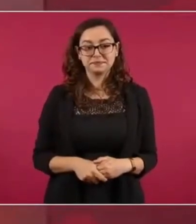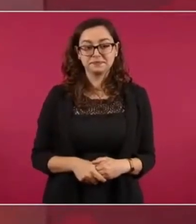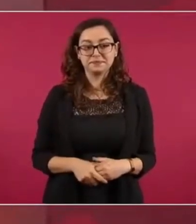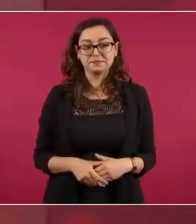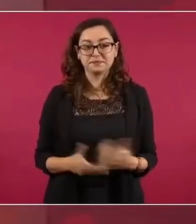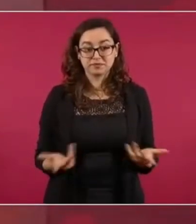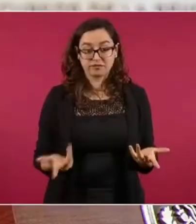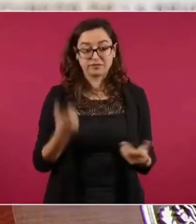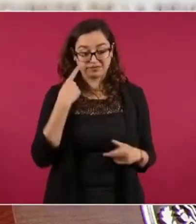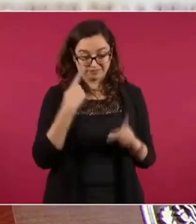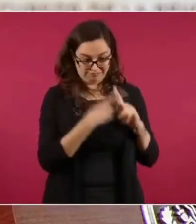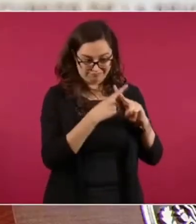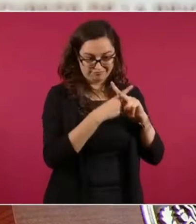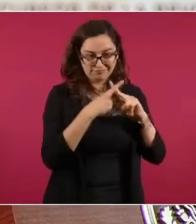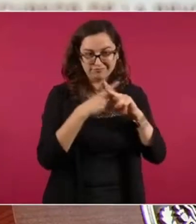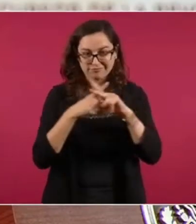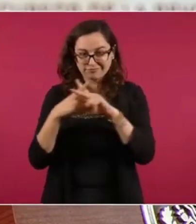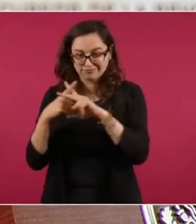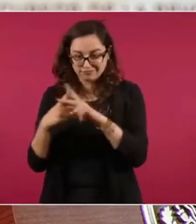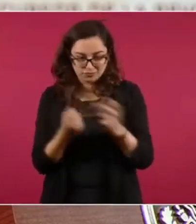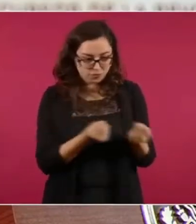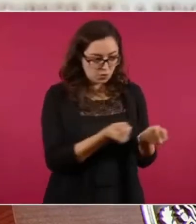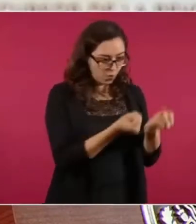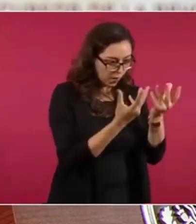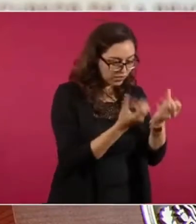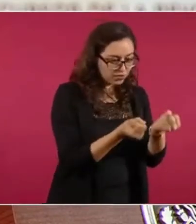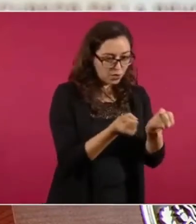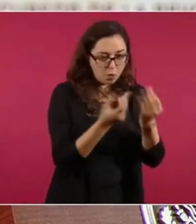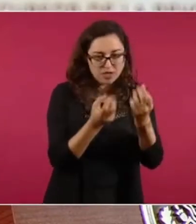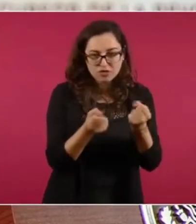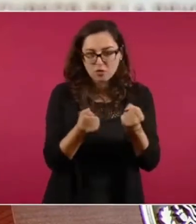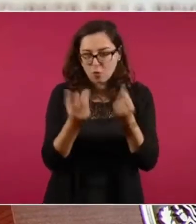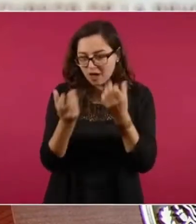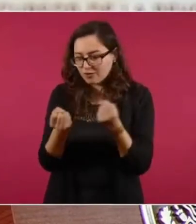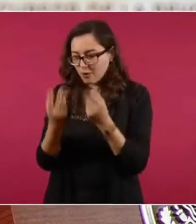cuánto de publicidad